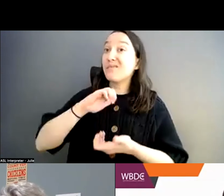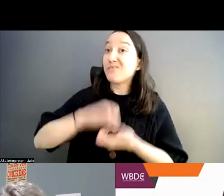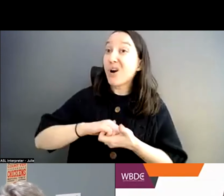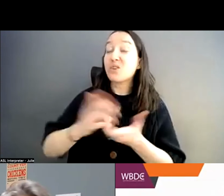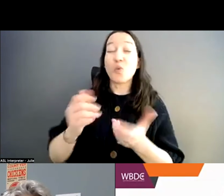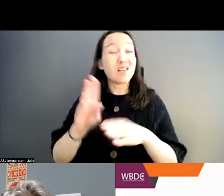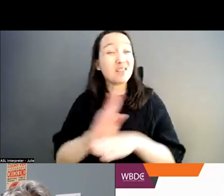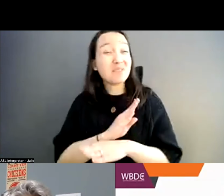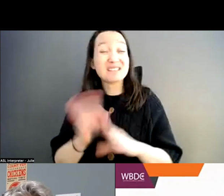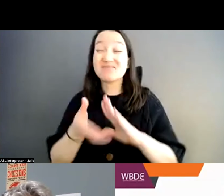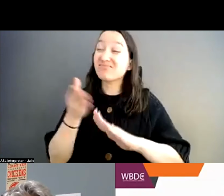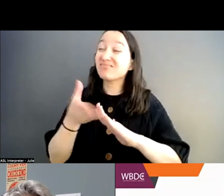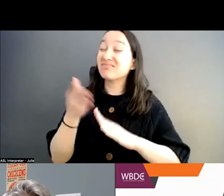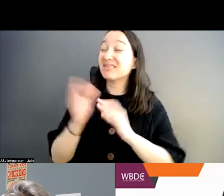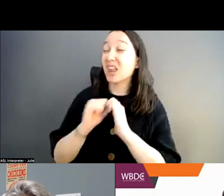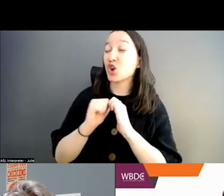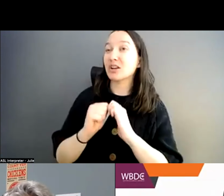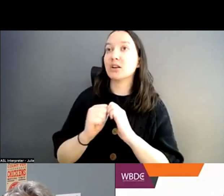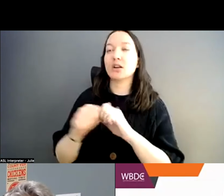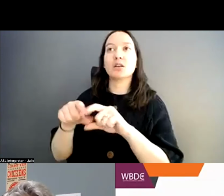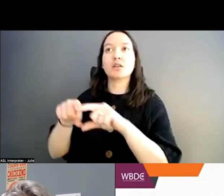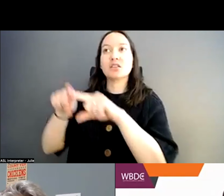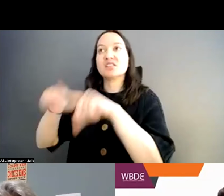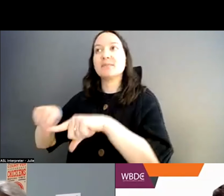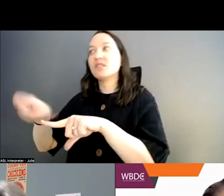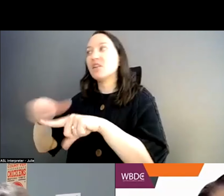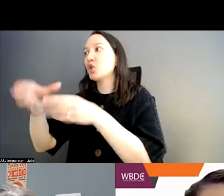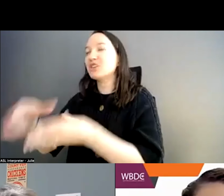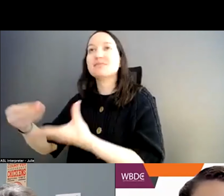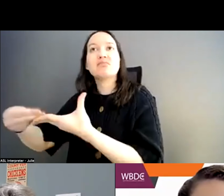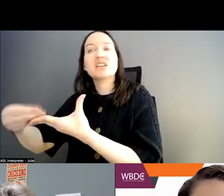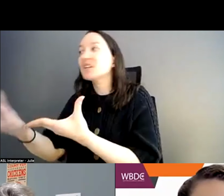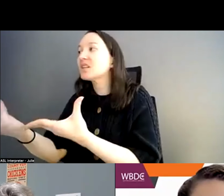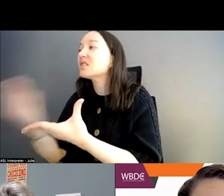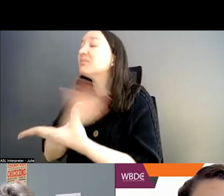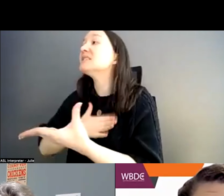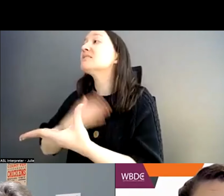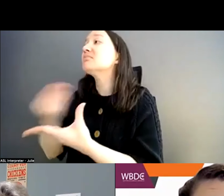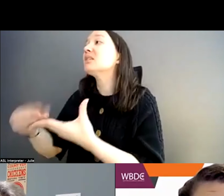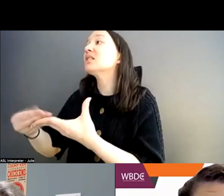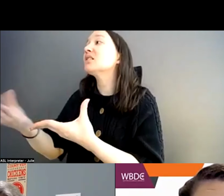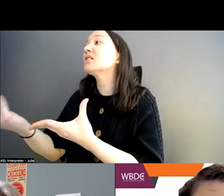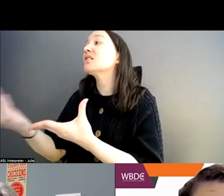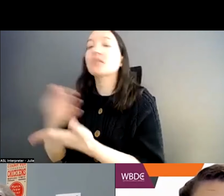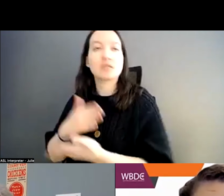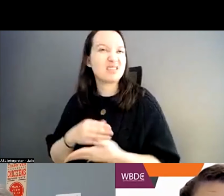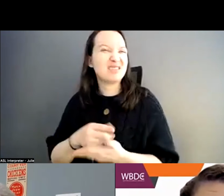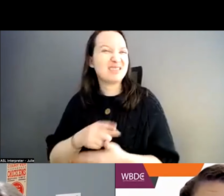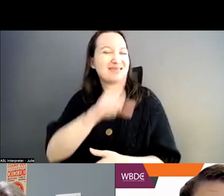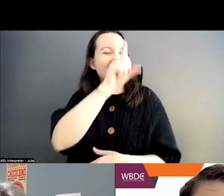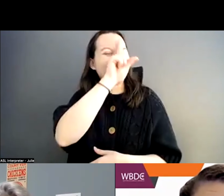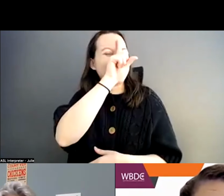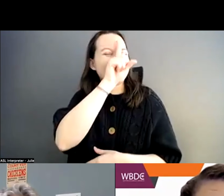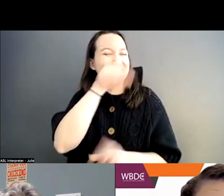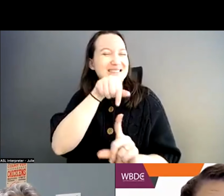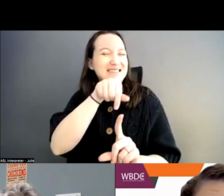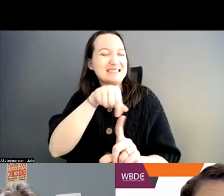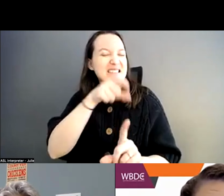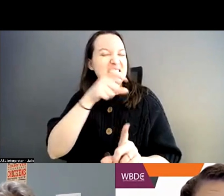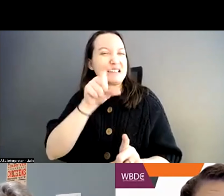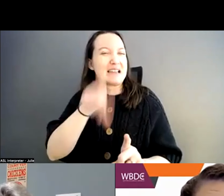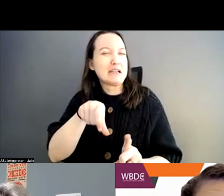se pueda hacer compañerismo y trabajo. Otra cosa es depender en alguien más para su dinero. Y creo